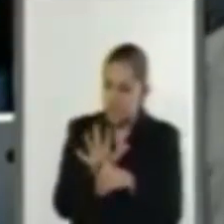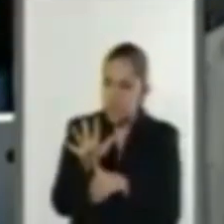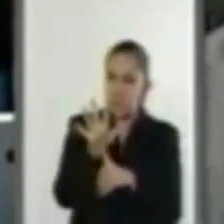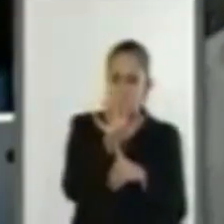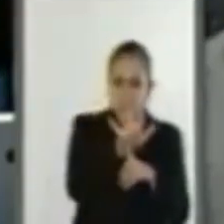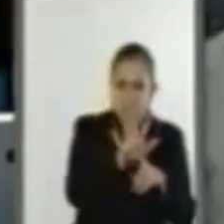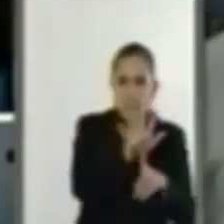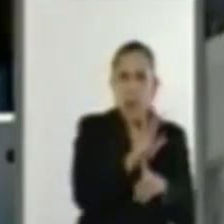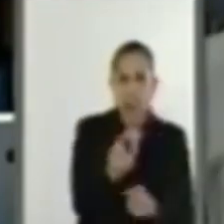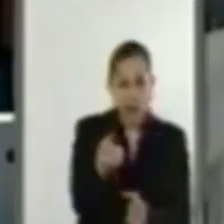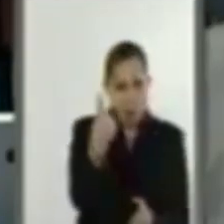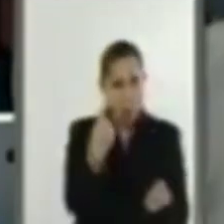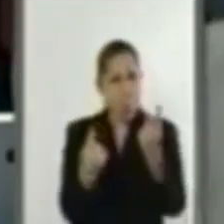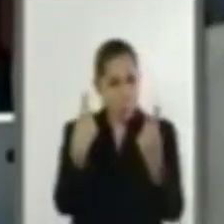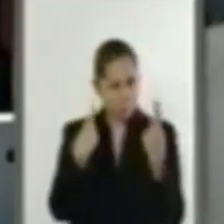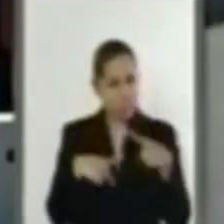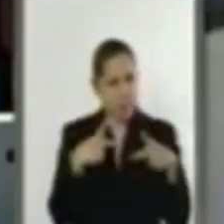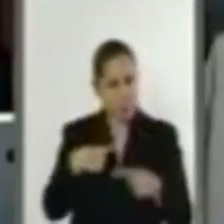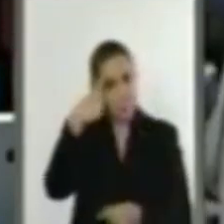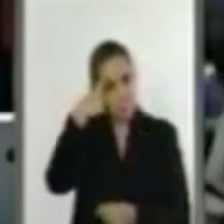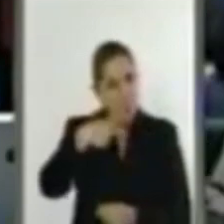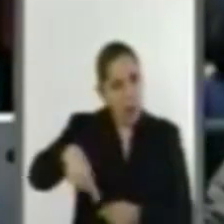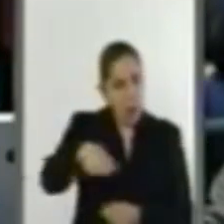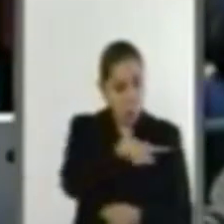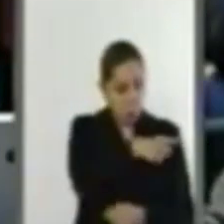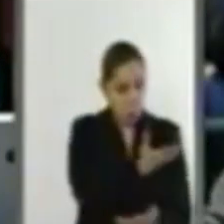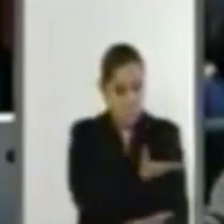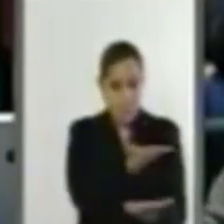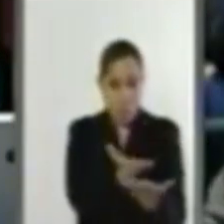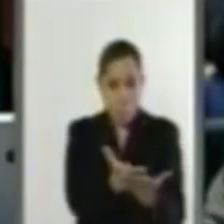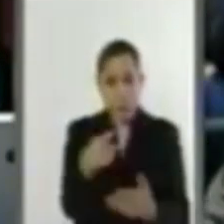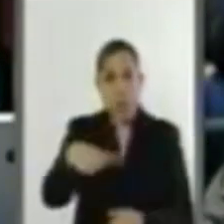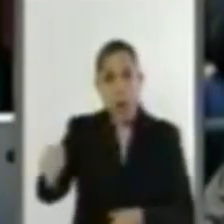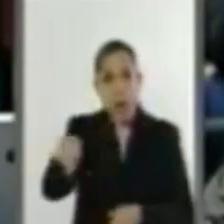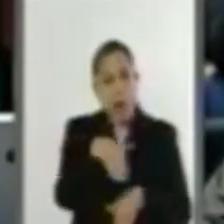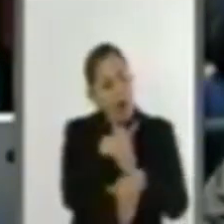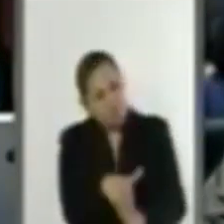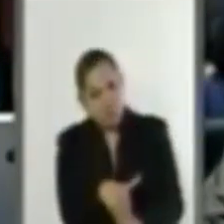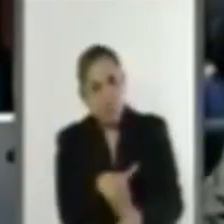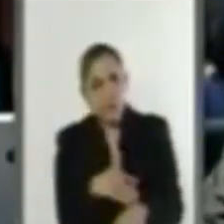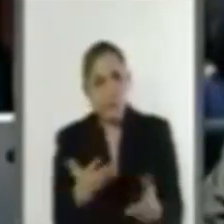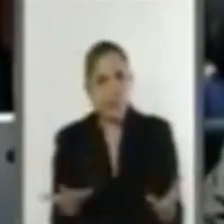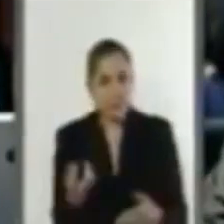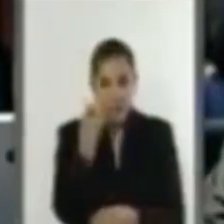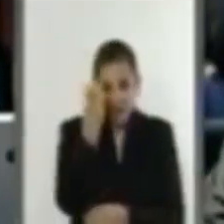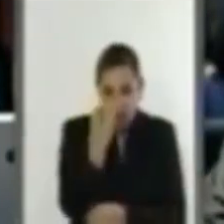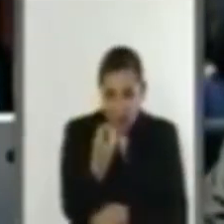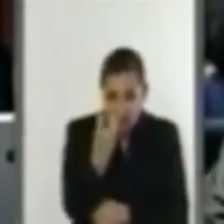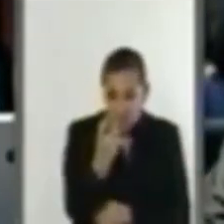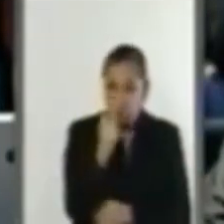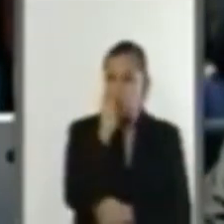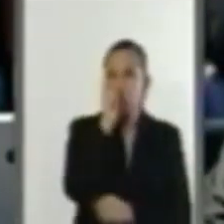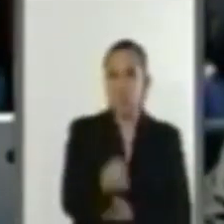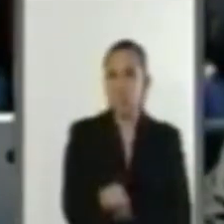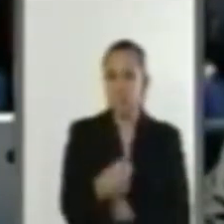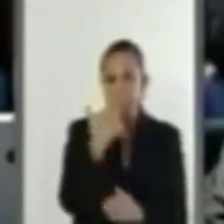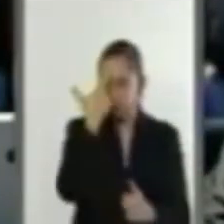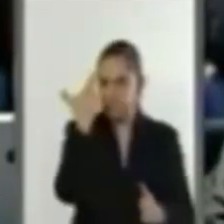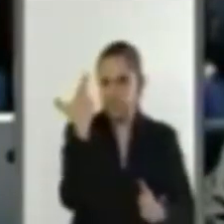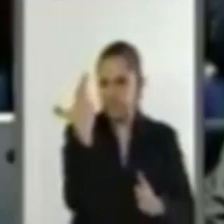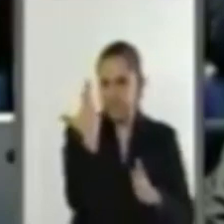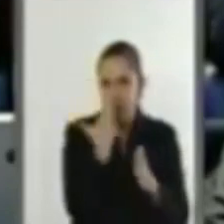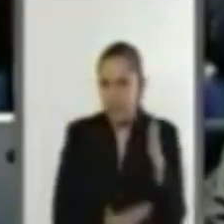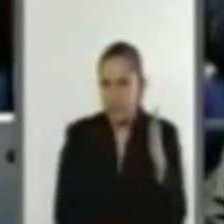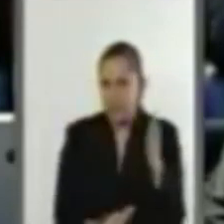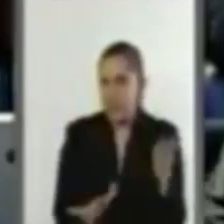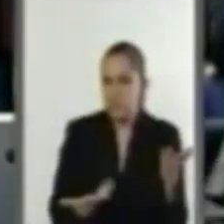partido democrático, un partido de tolerancia, un partido donde se promovía y se permitía disentir de tus líderes,